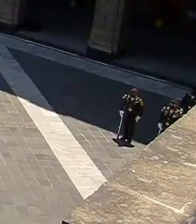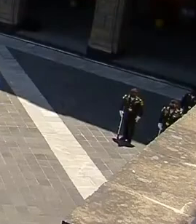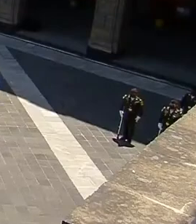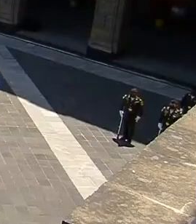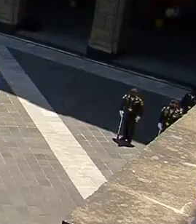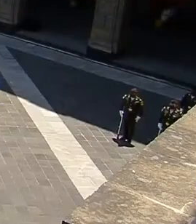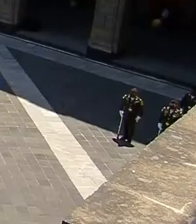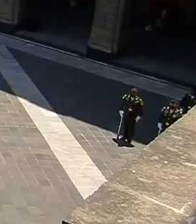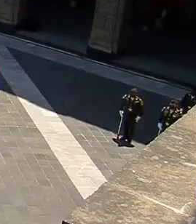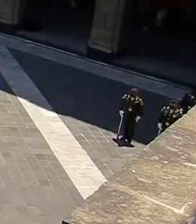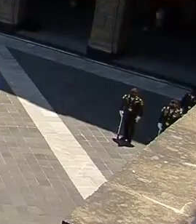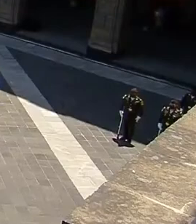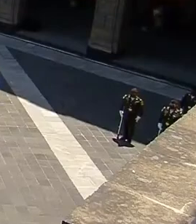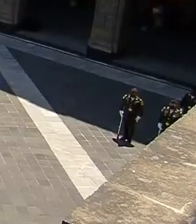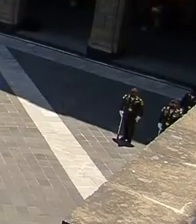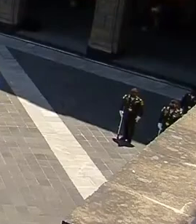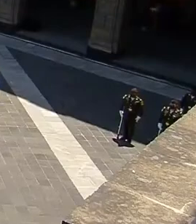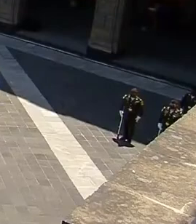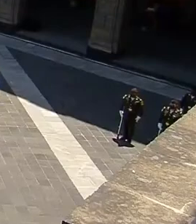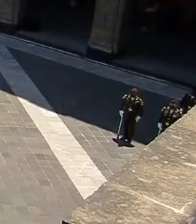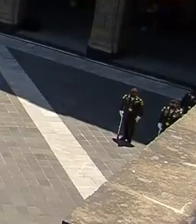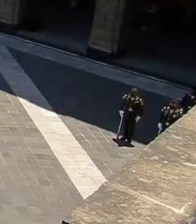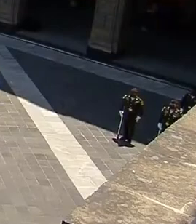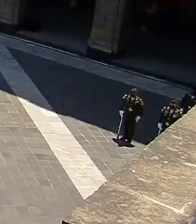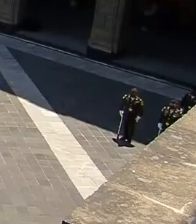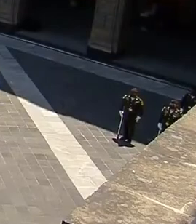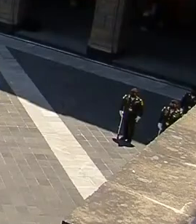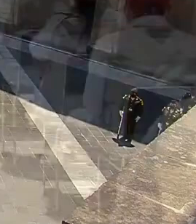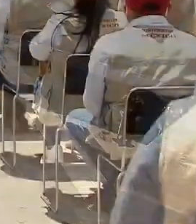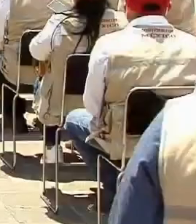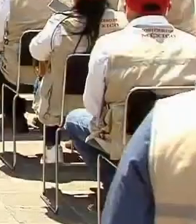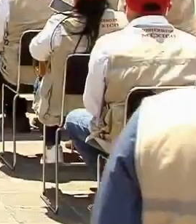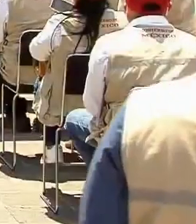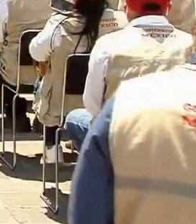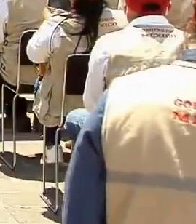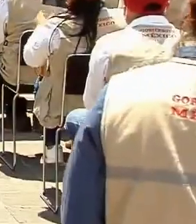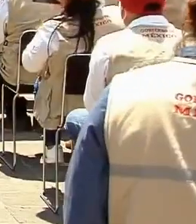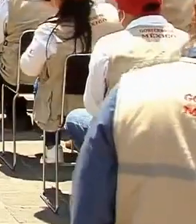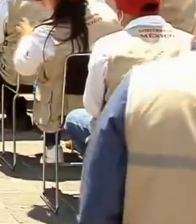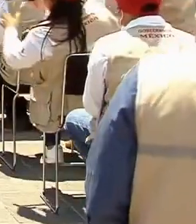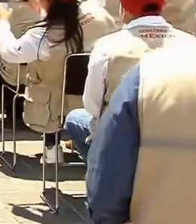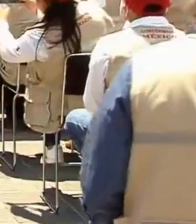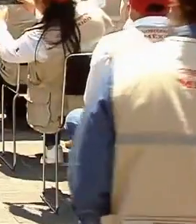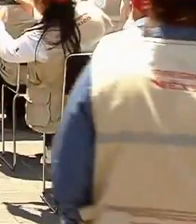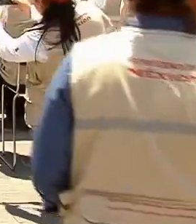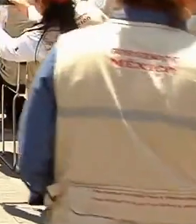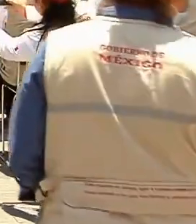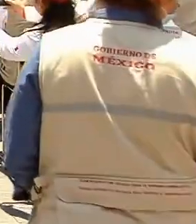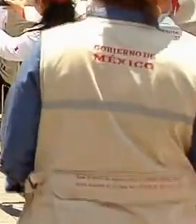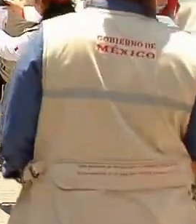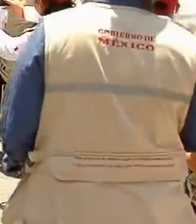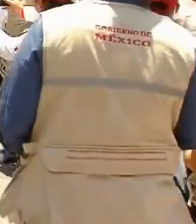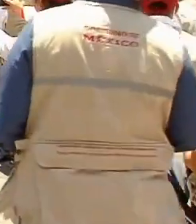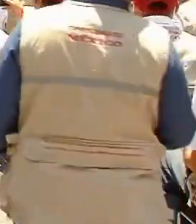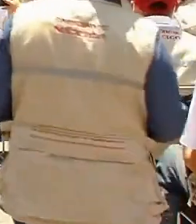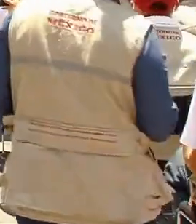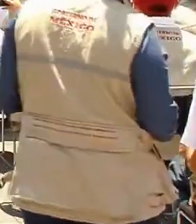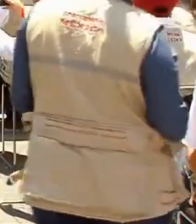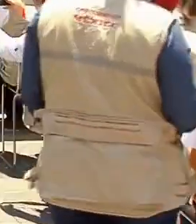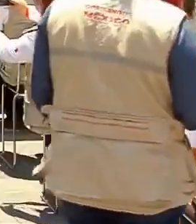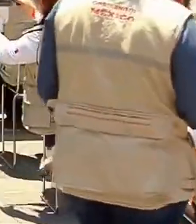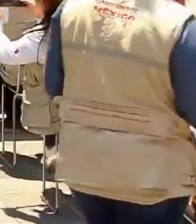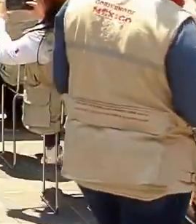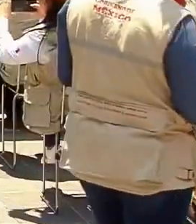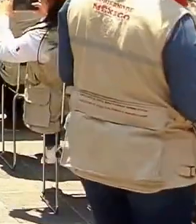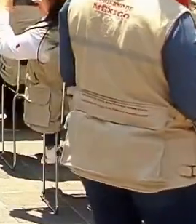Preside esta reunión el presidente constitucional de los Estados Unidos mexicanos, licenciado Andrés Manuel López Obrador.